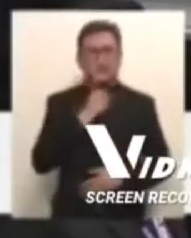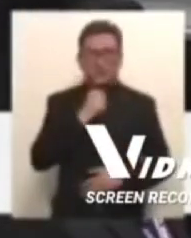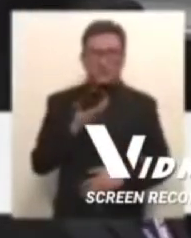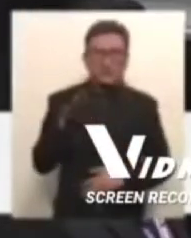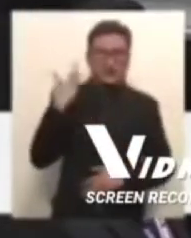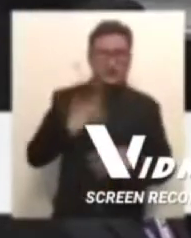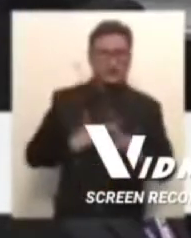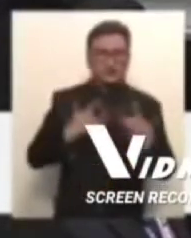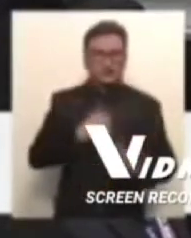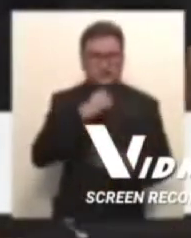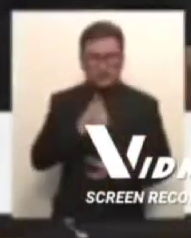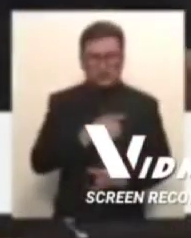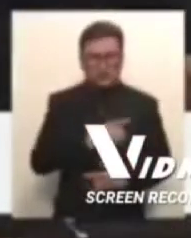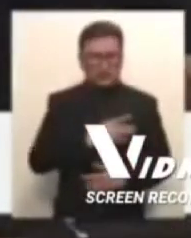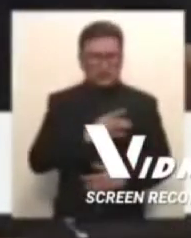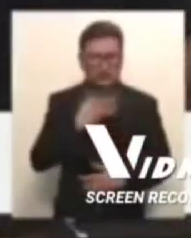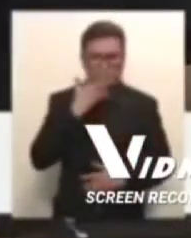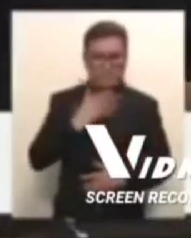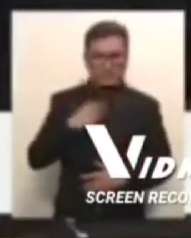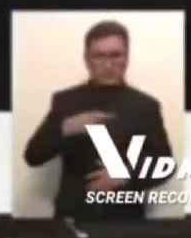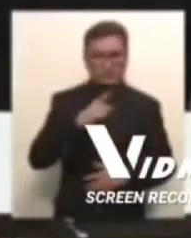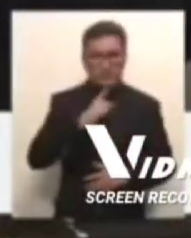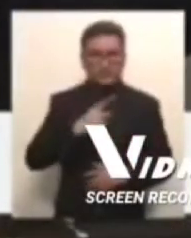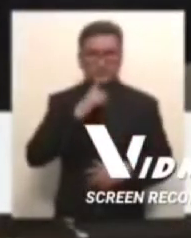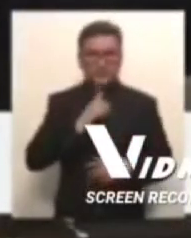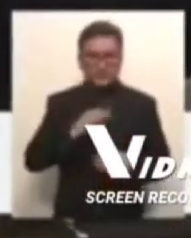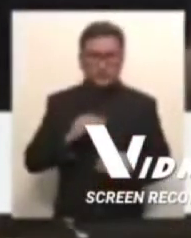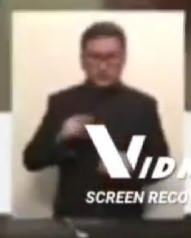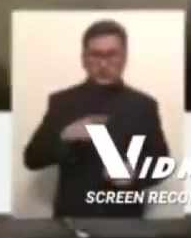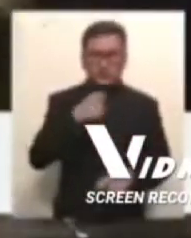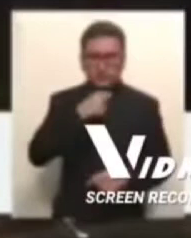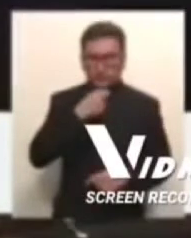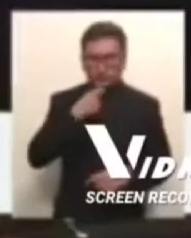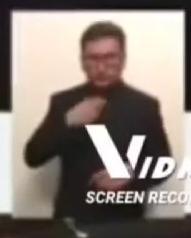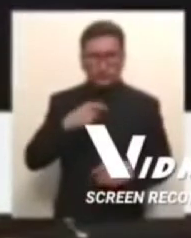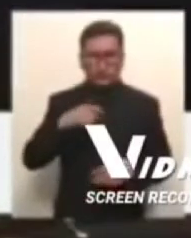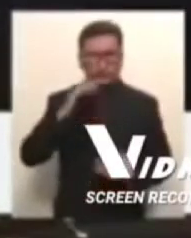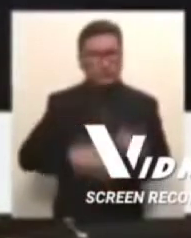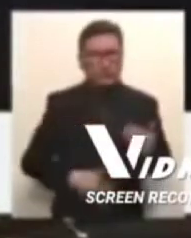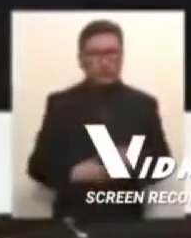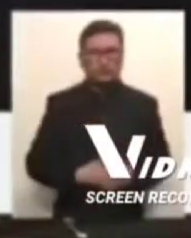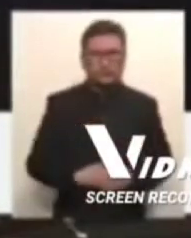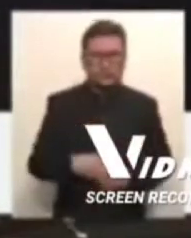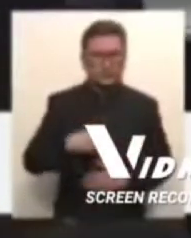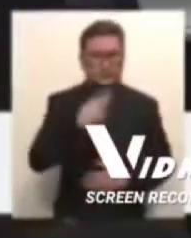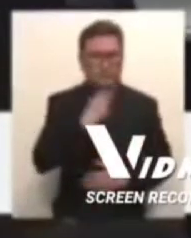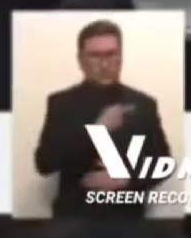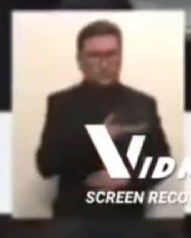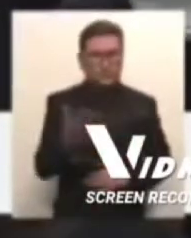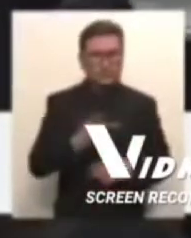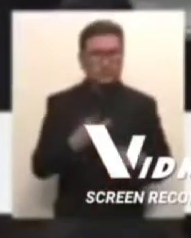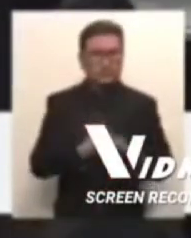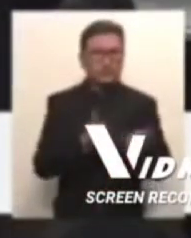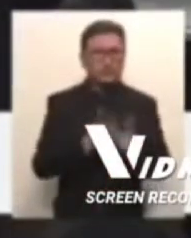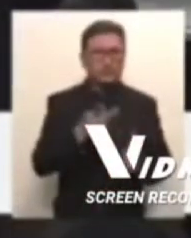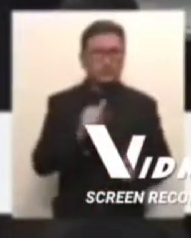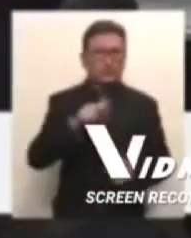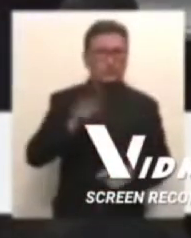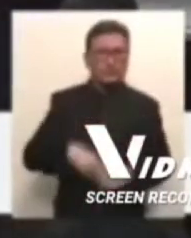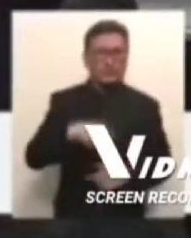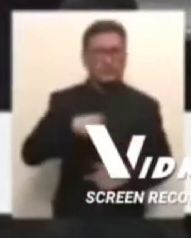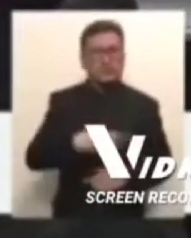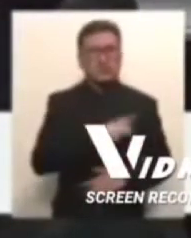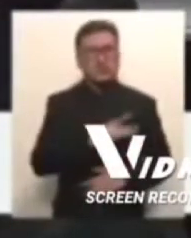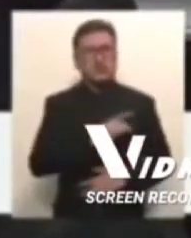historia. Concluya, diputado, voy a tener que cortarle el sonido para poder continuar con la sesión. Concluyo y les digo a los diputados del PAN que no